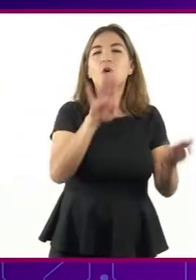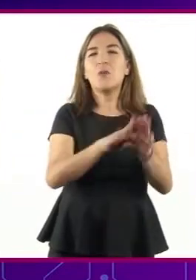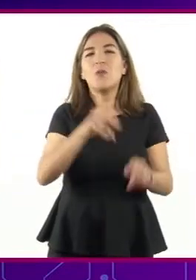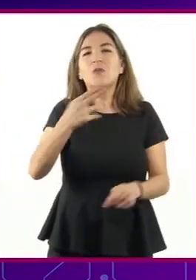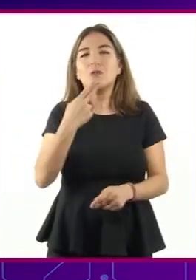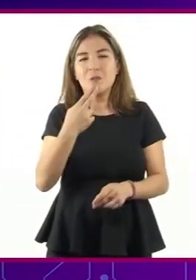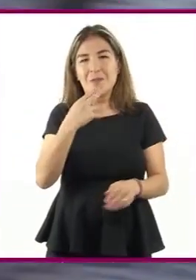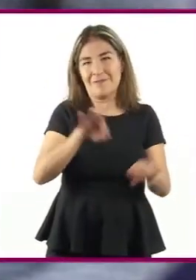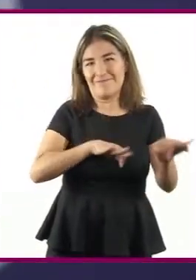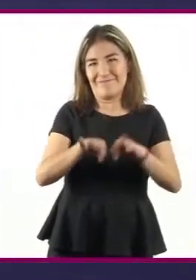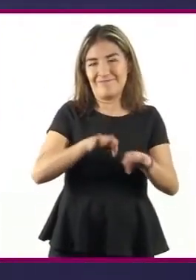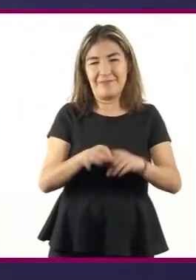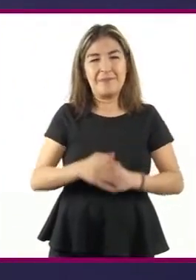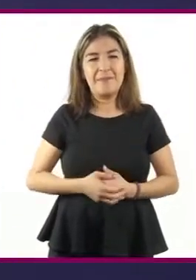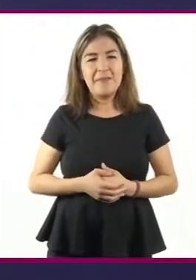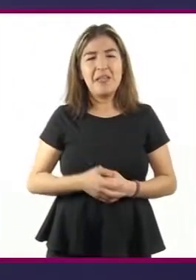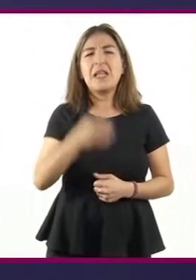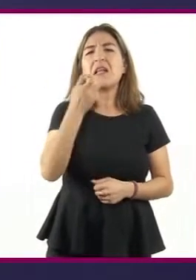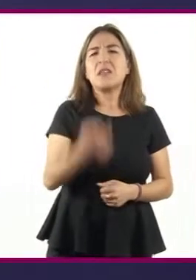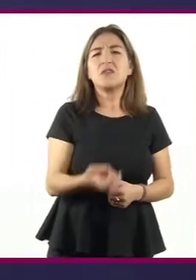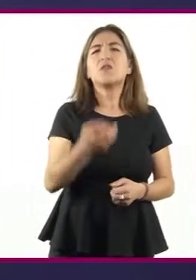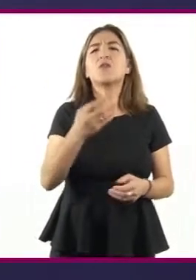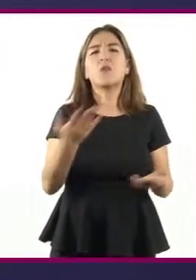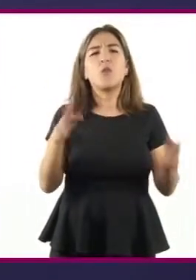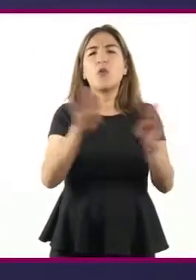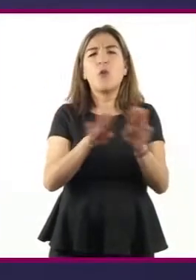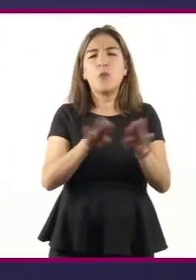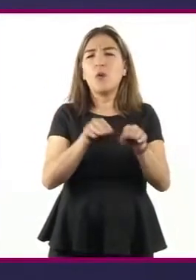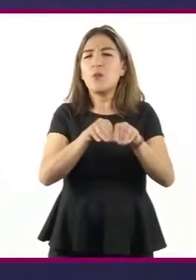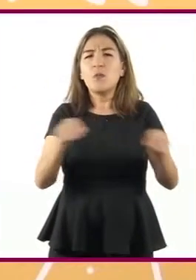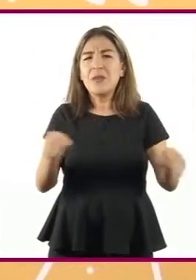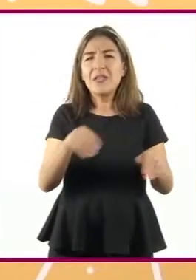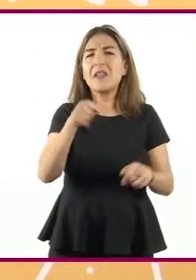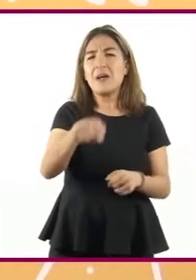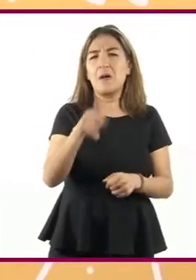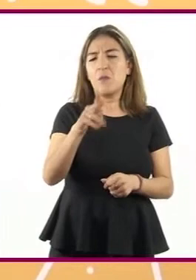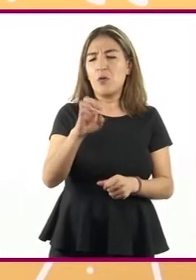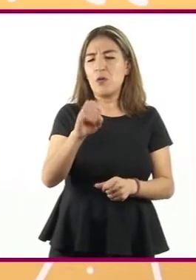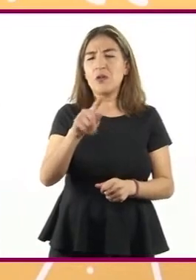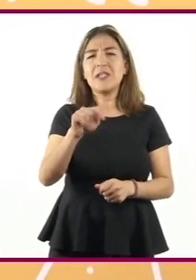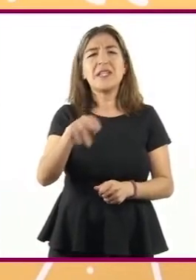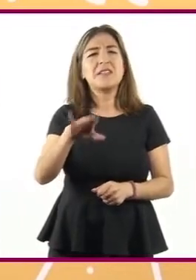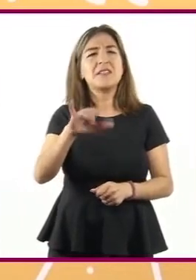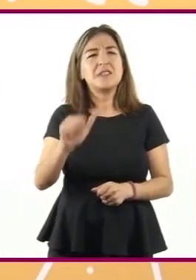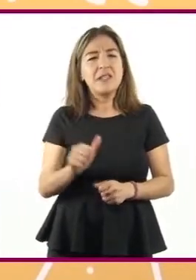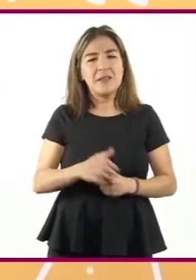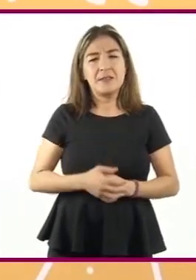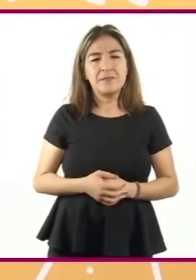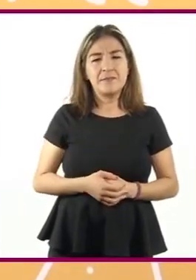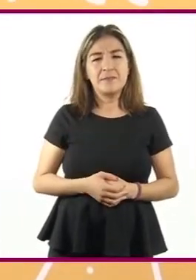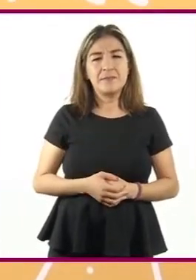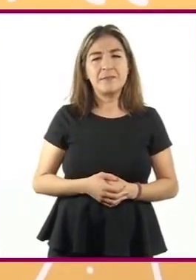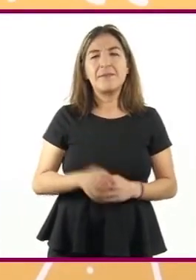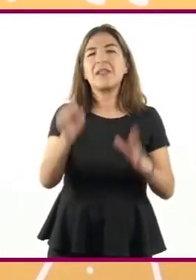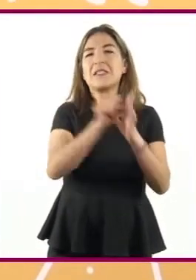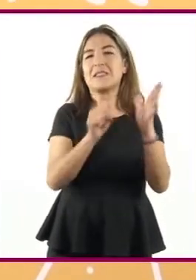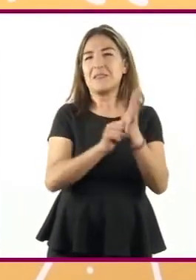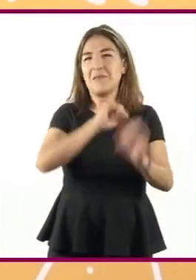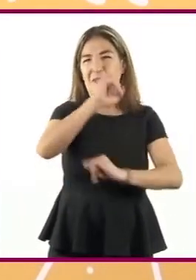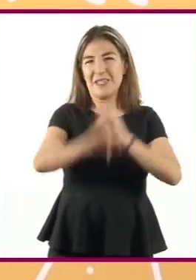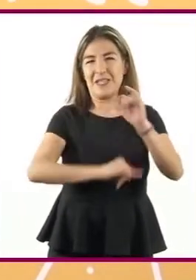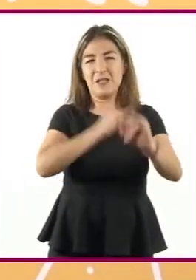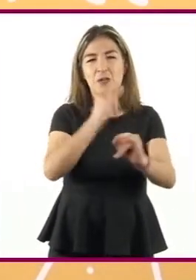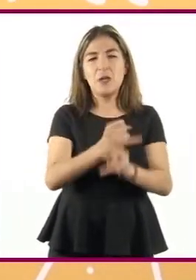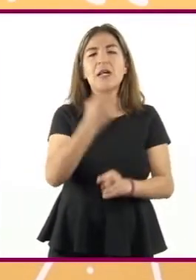realiza un trabajo. ¿Y en qué unidades se mide la potencia? Es en el sistema internacional. La unidad